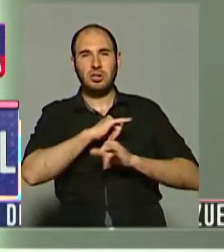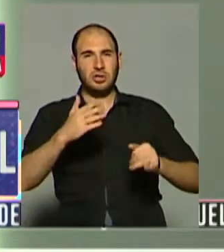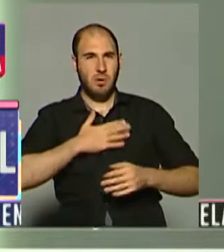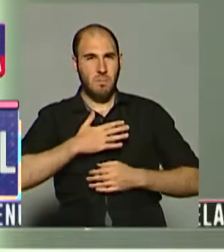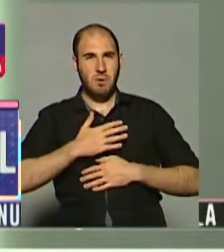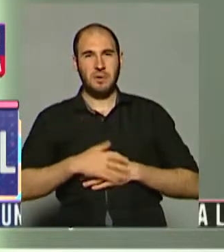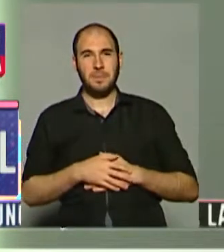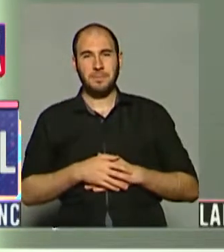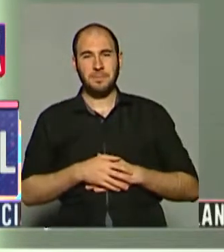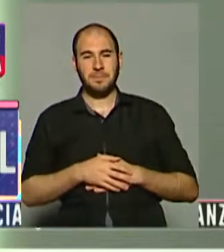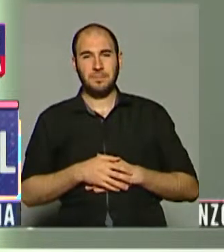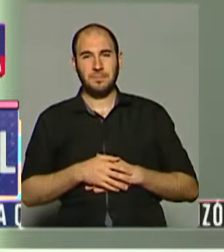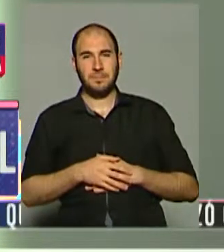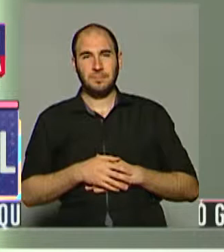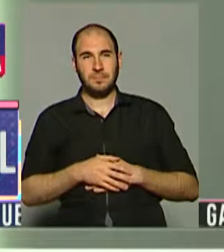noticieros,